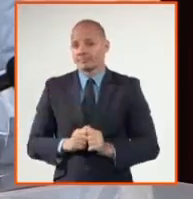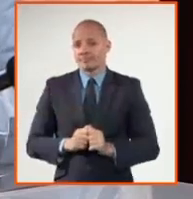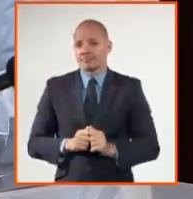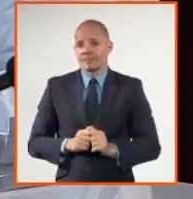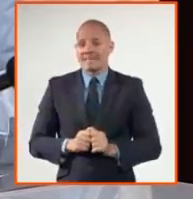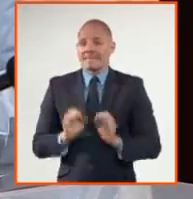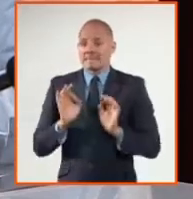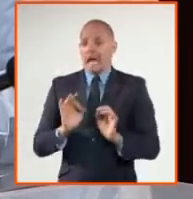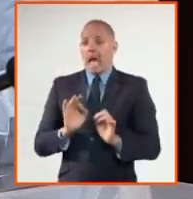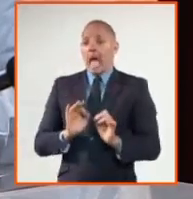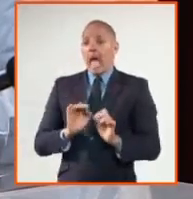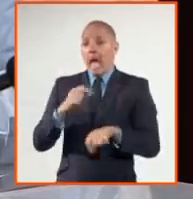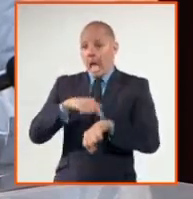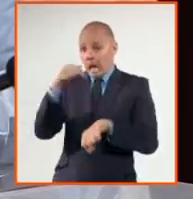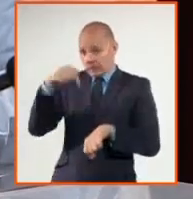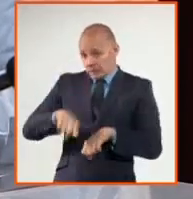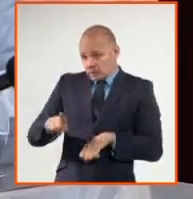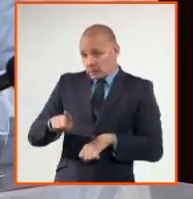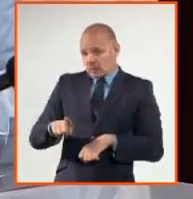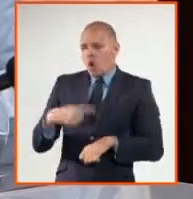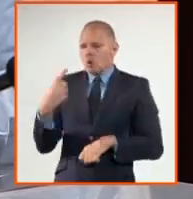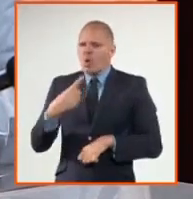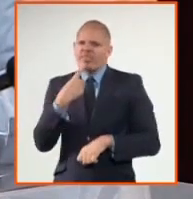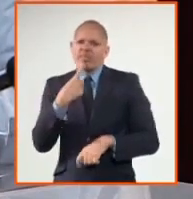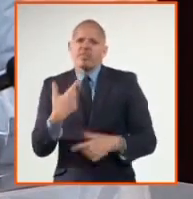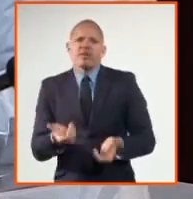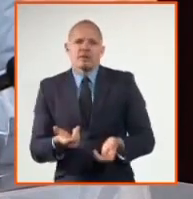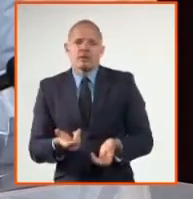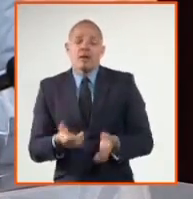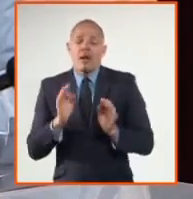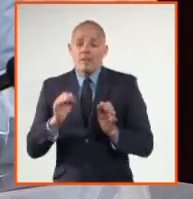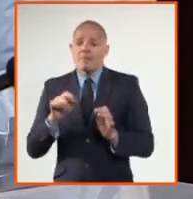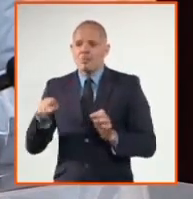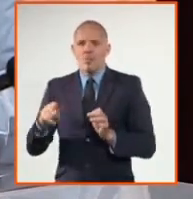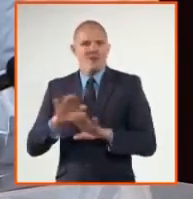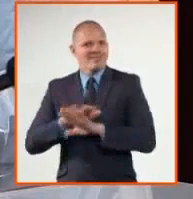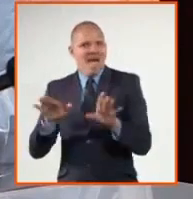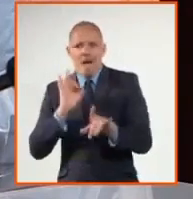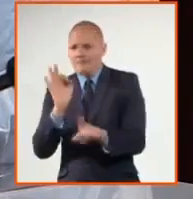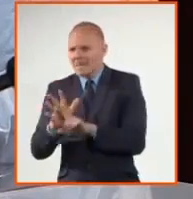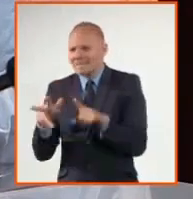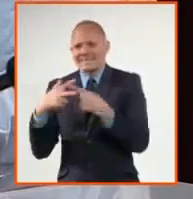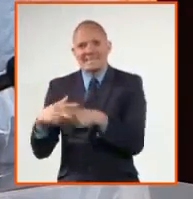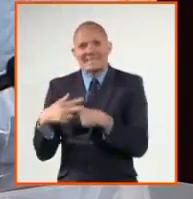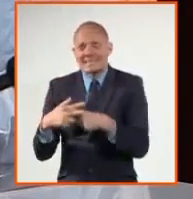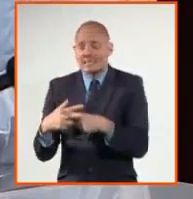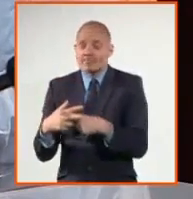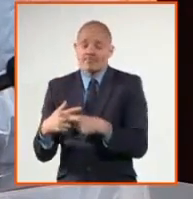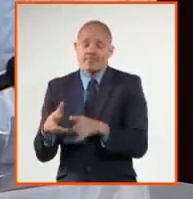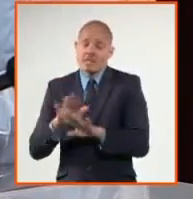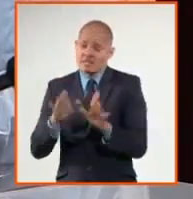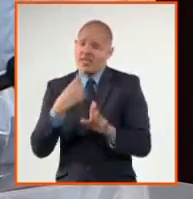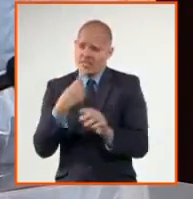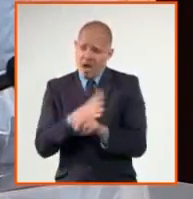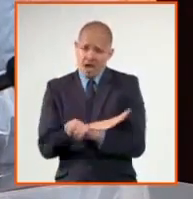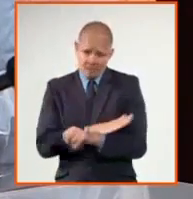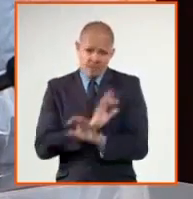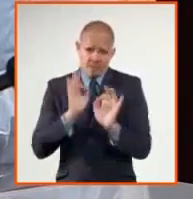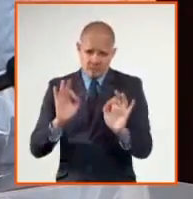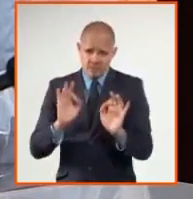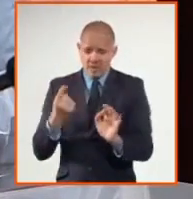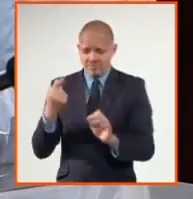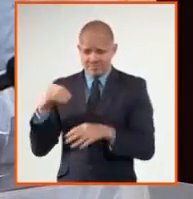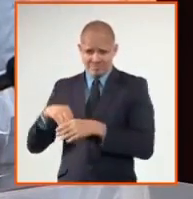contar en estos momentos precisamente por las limitaciones que tenemos de financiamiento y también por el seco que nos establece el bloqueo